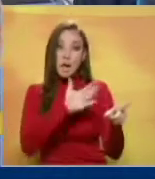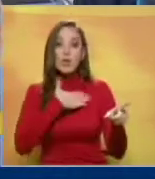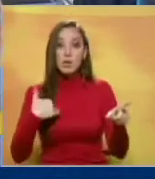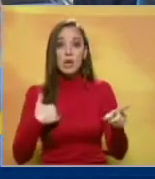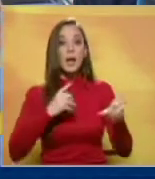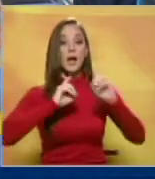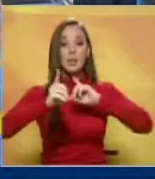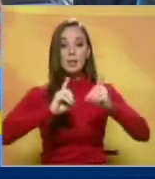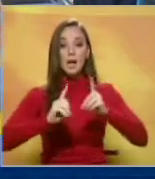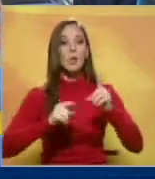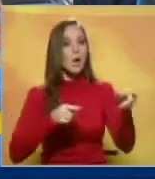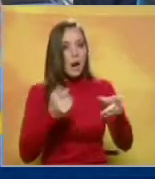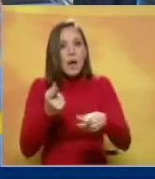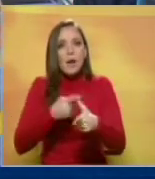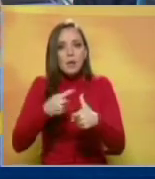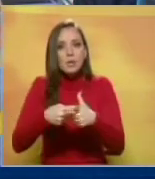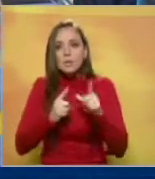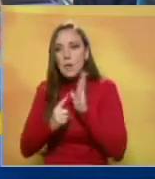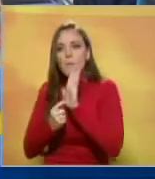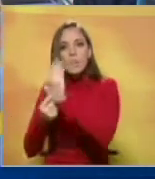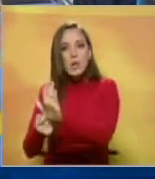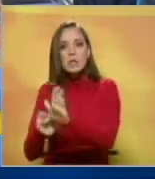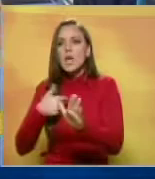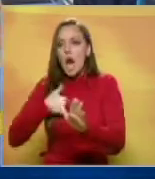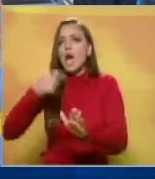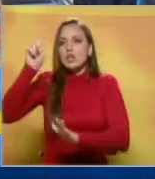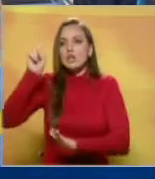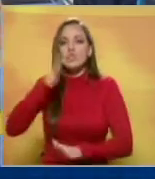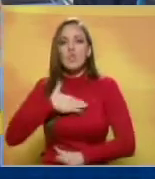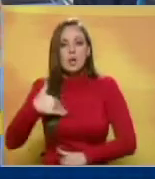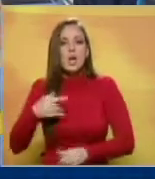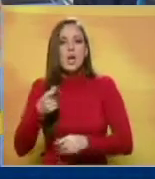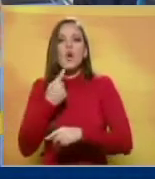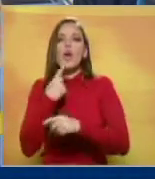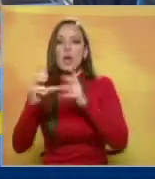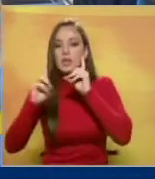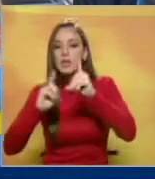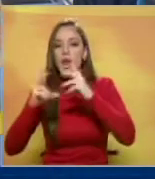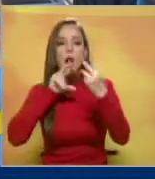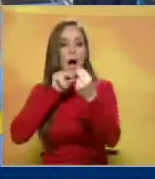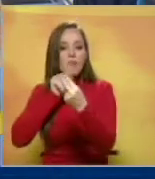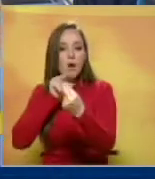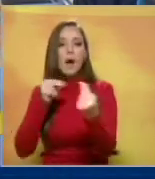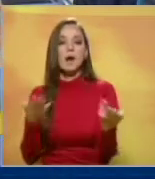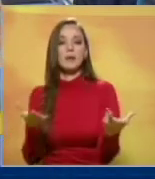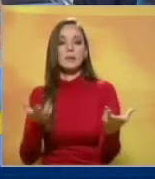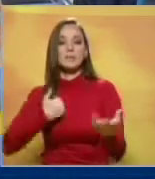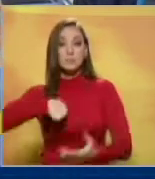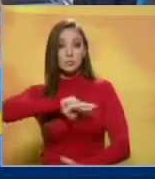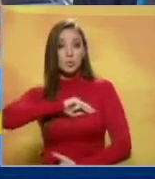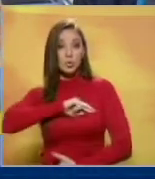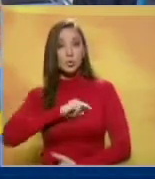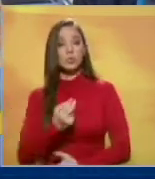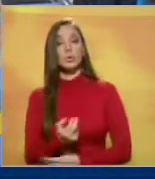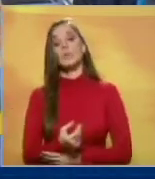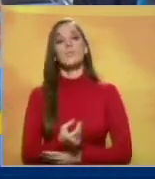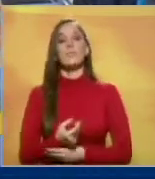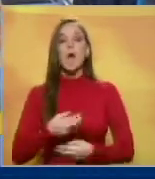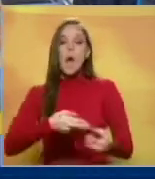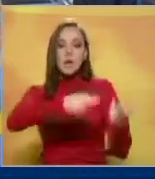si este diálogo fracasa no será por nosotros nosotros actuamos con